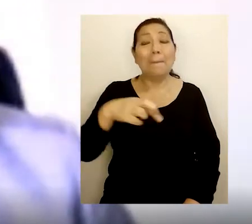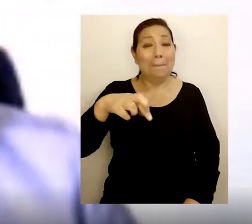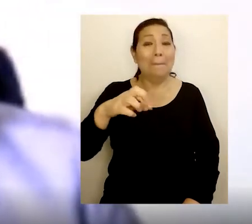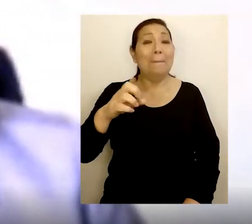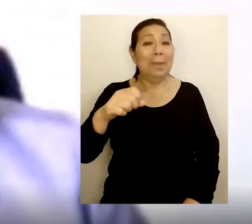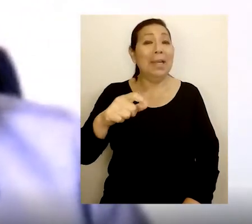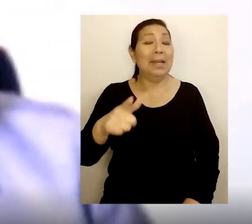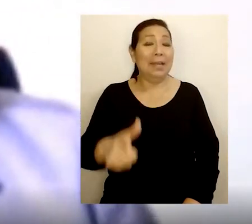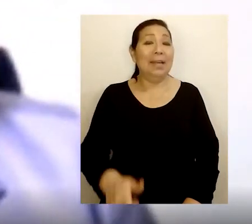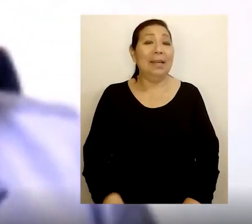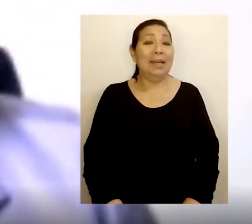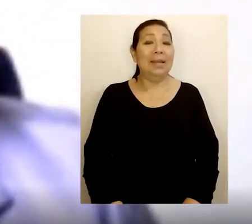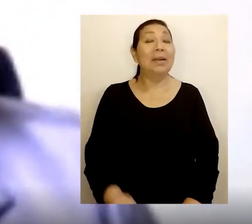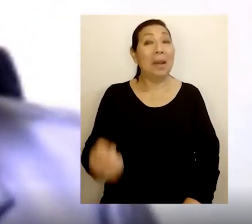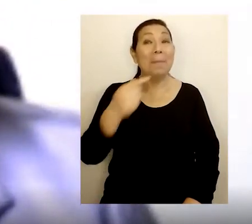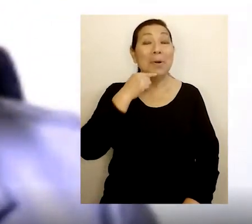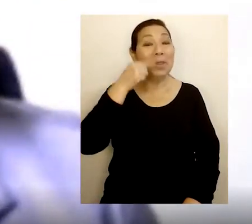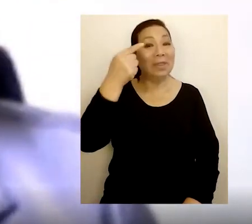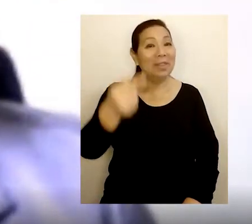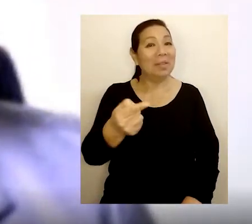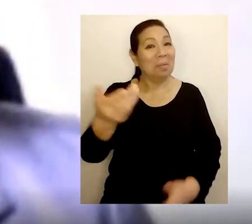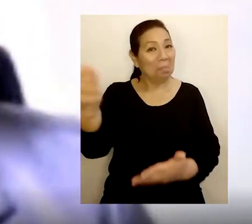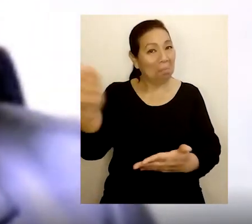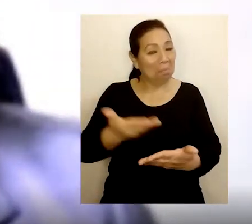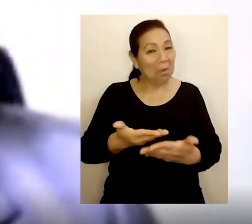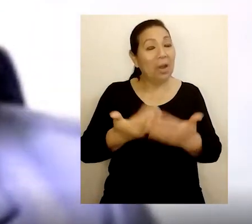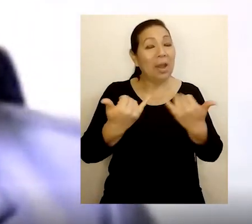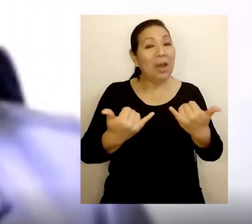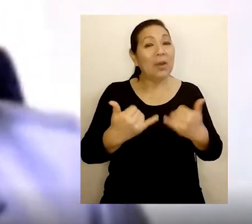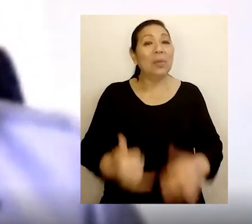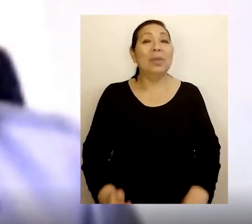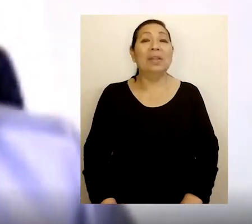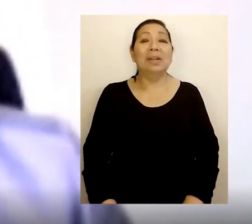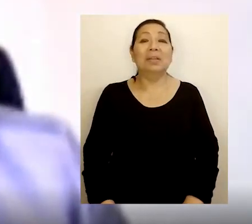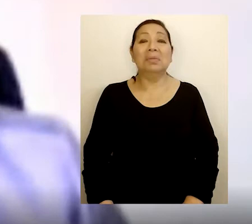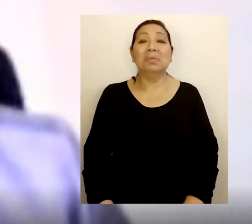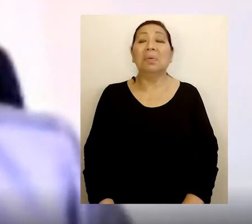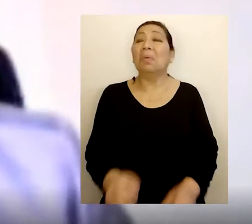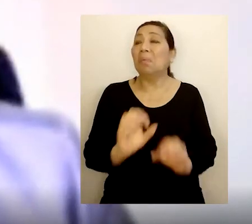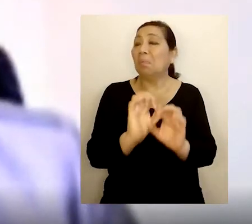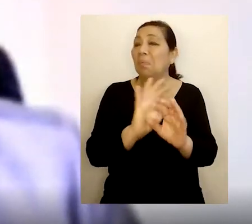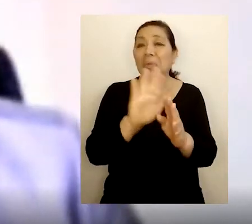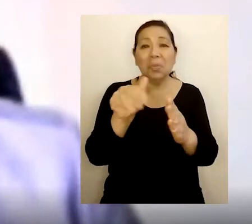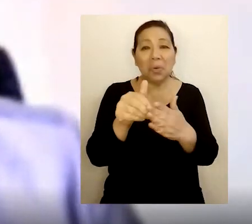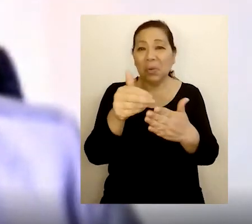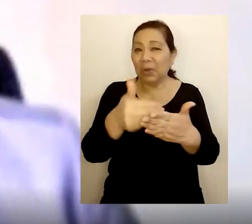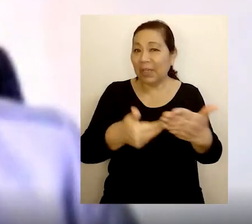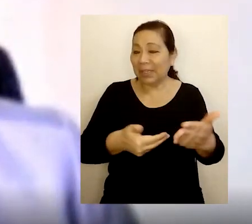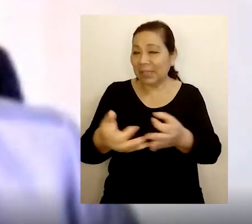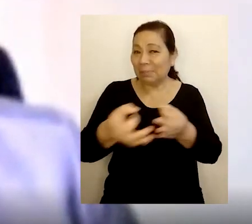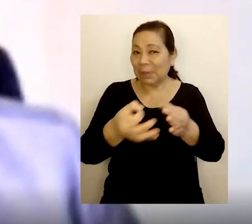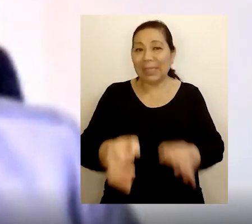penal demandada, he pedido los actuados y en efecto advierto lo siguiente.